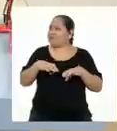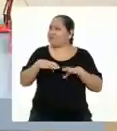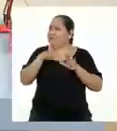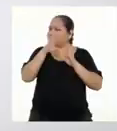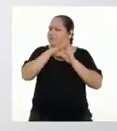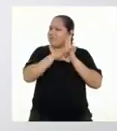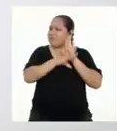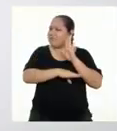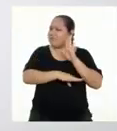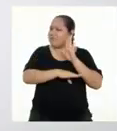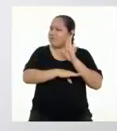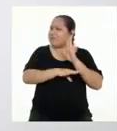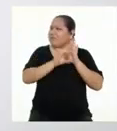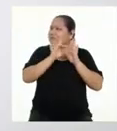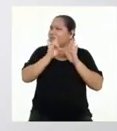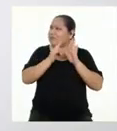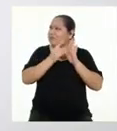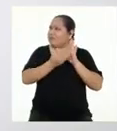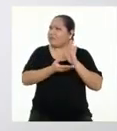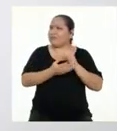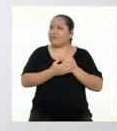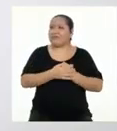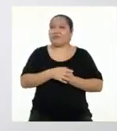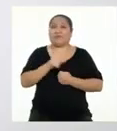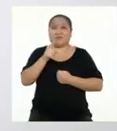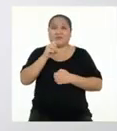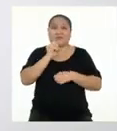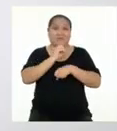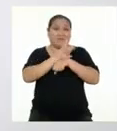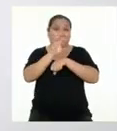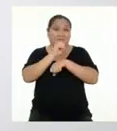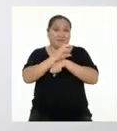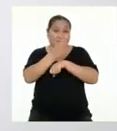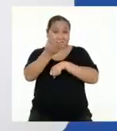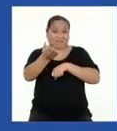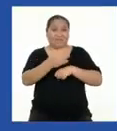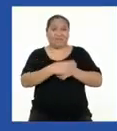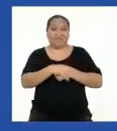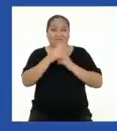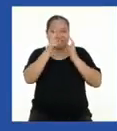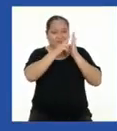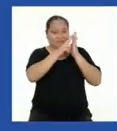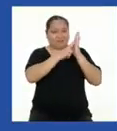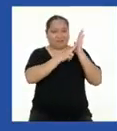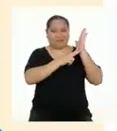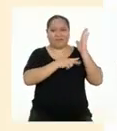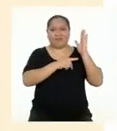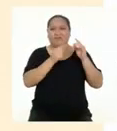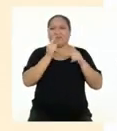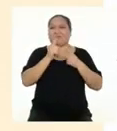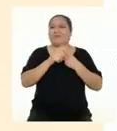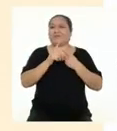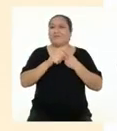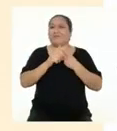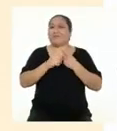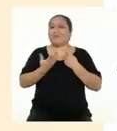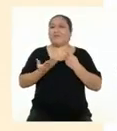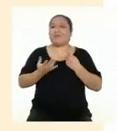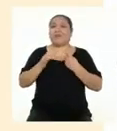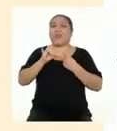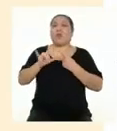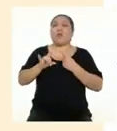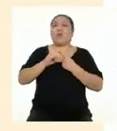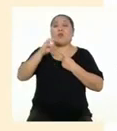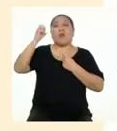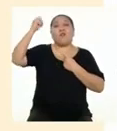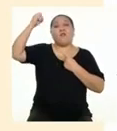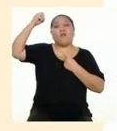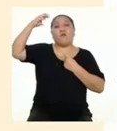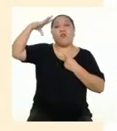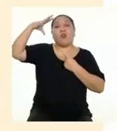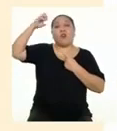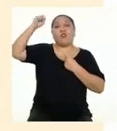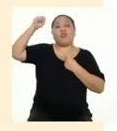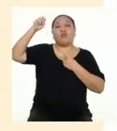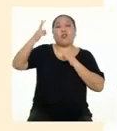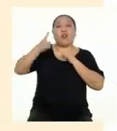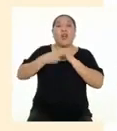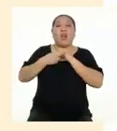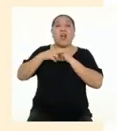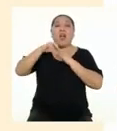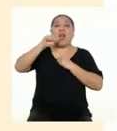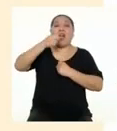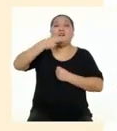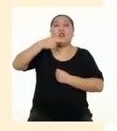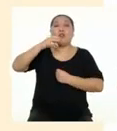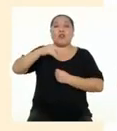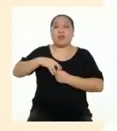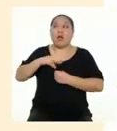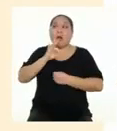nuestro consumo? Hoy justo tengo unas recomendaciones, te las leo. Podemos usar focos ahorradores y